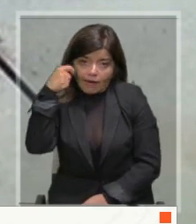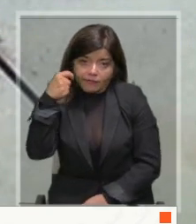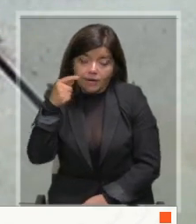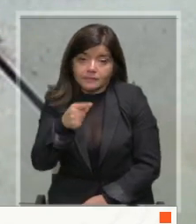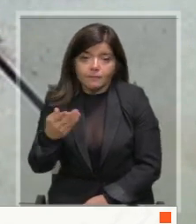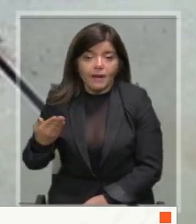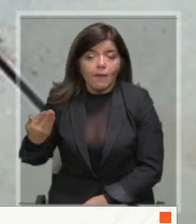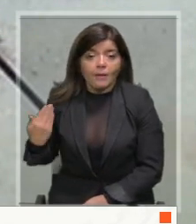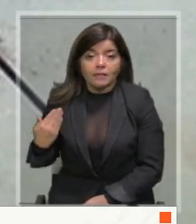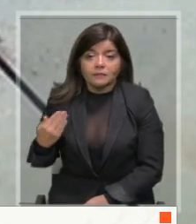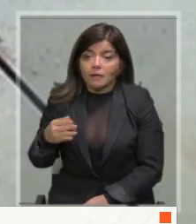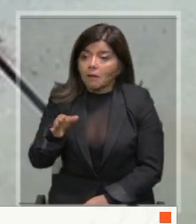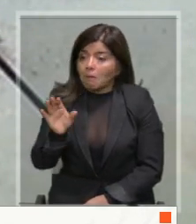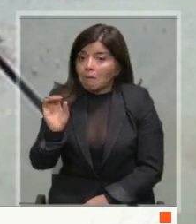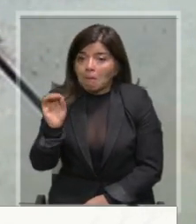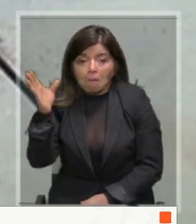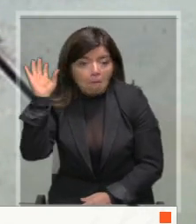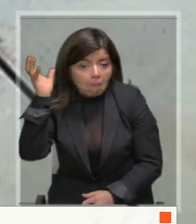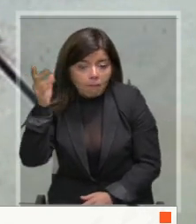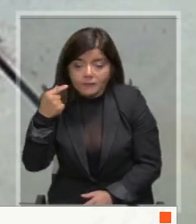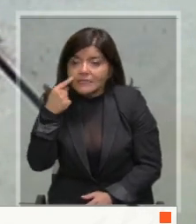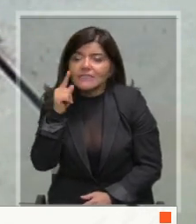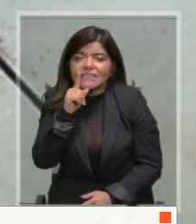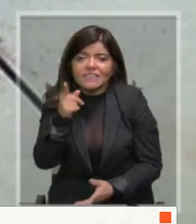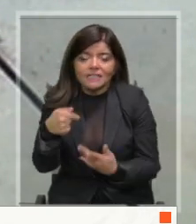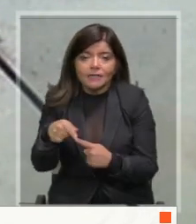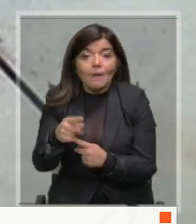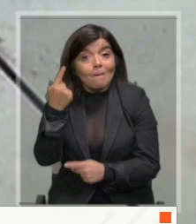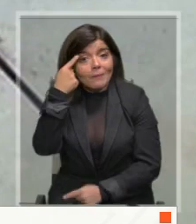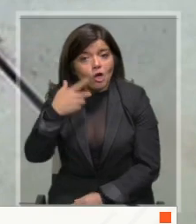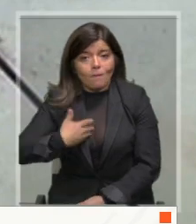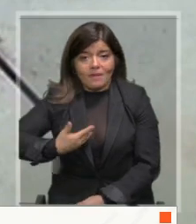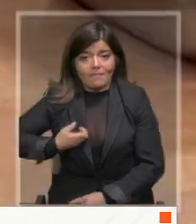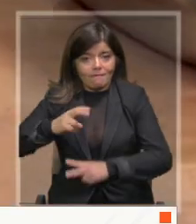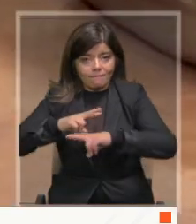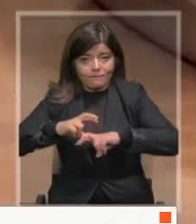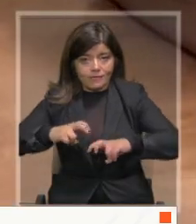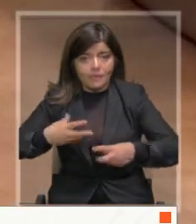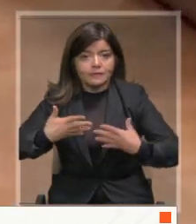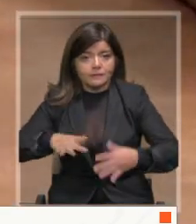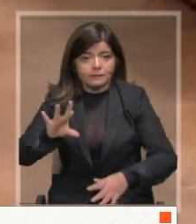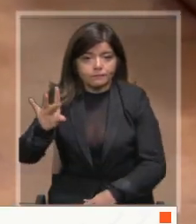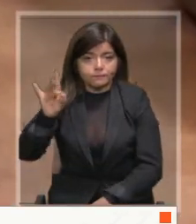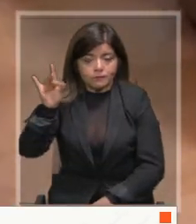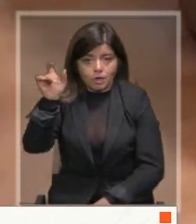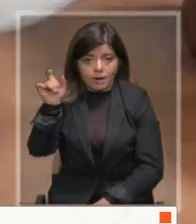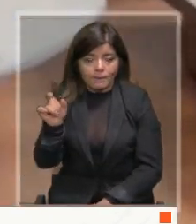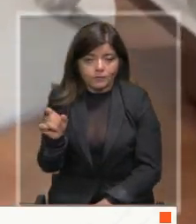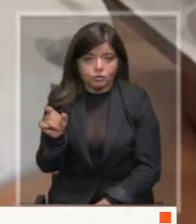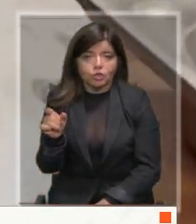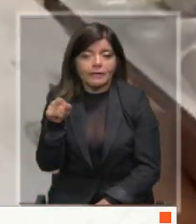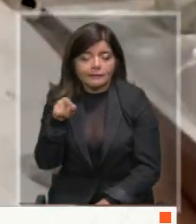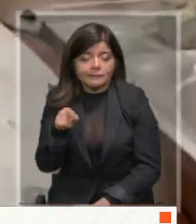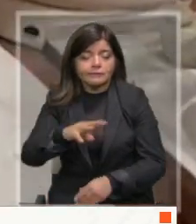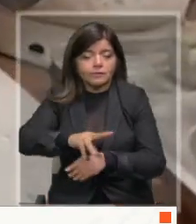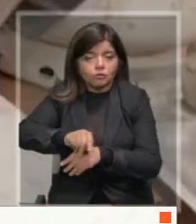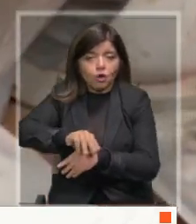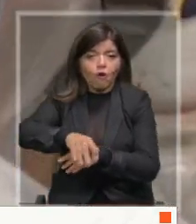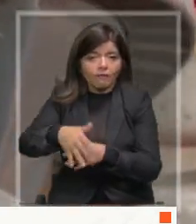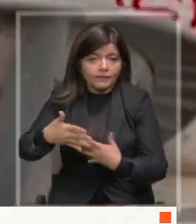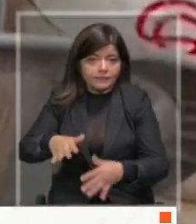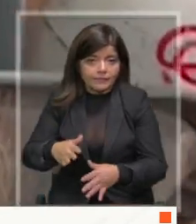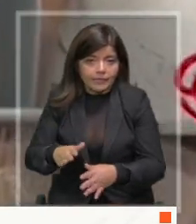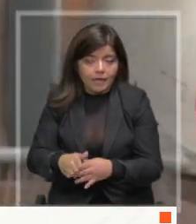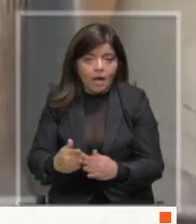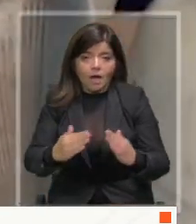los sujetos, pero tras un trabajo investigativo, la PDI logró dar con el paradero de un sujeto involucrado en la seguidilla de robos. Uno de